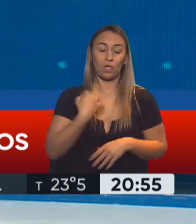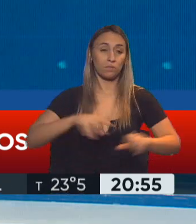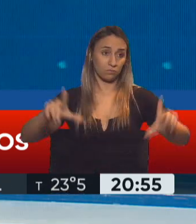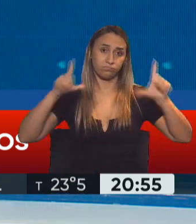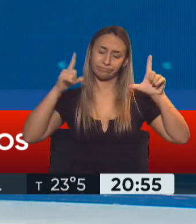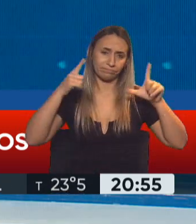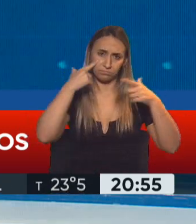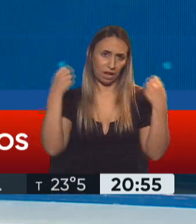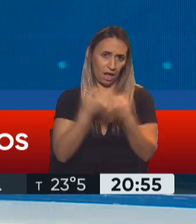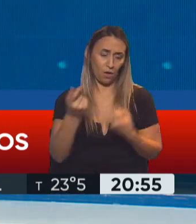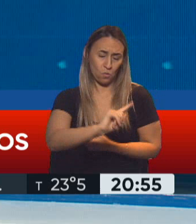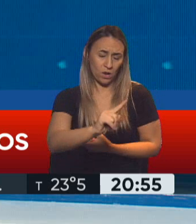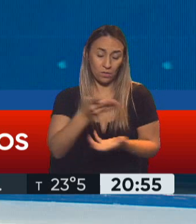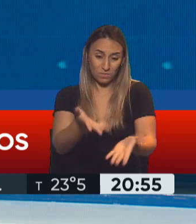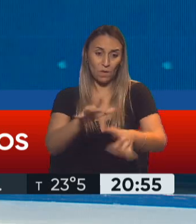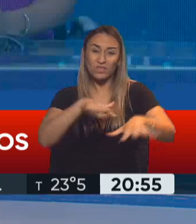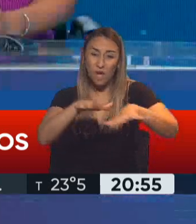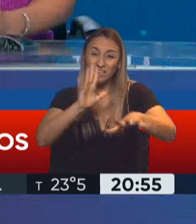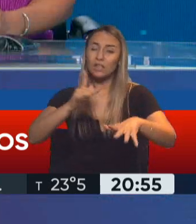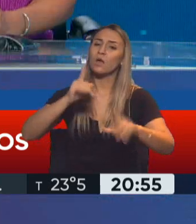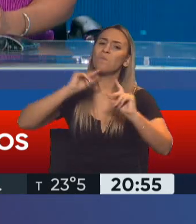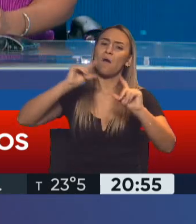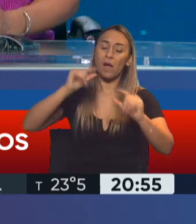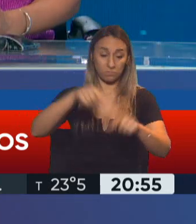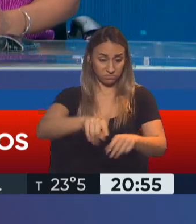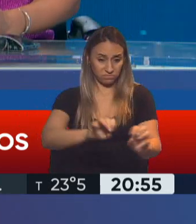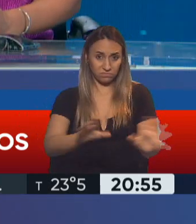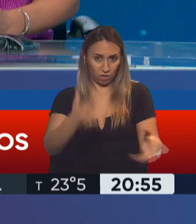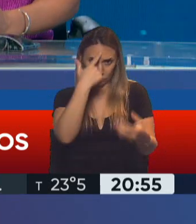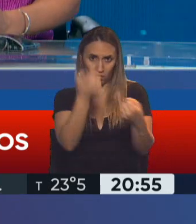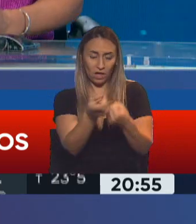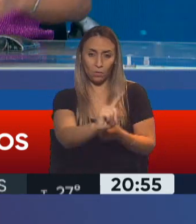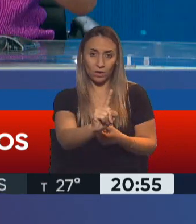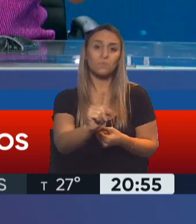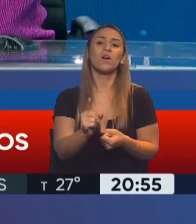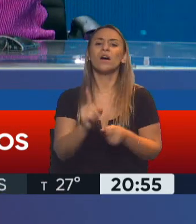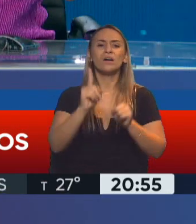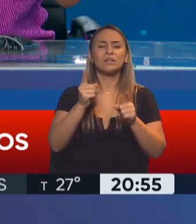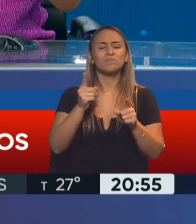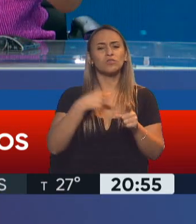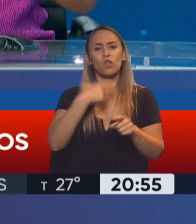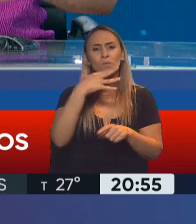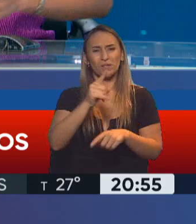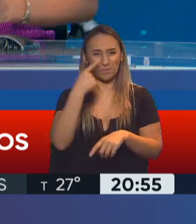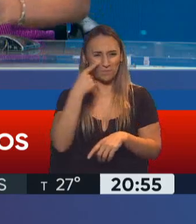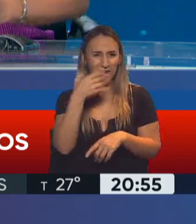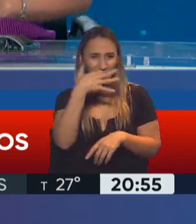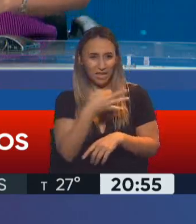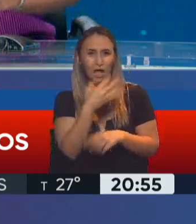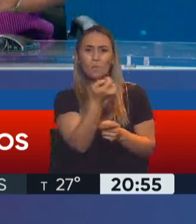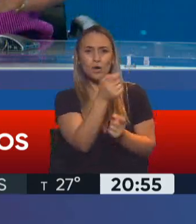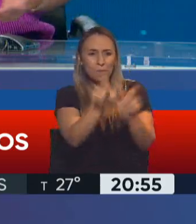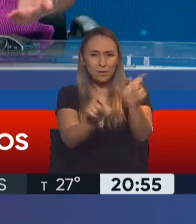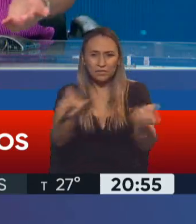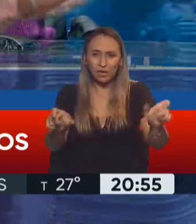tipo de actos pero además también este tipo de discurso porque hay algo que parece que nos cuesta mucho comprender igual estamos viendo son unas pocas personas decía